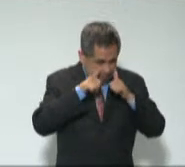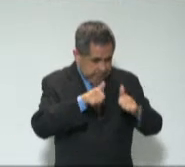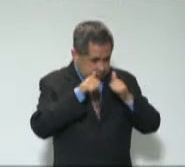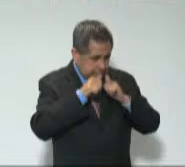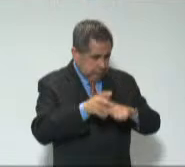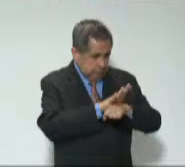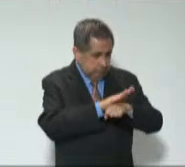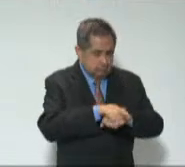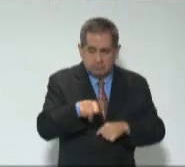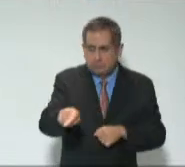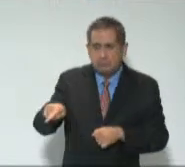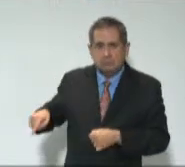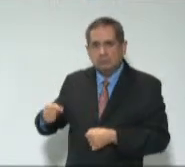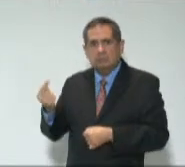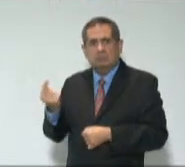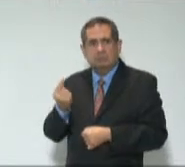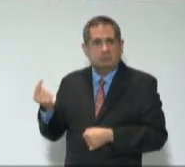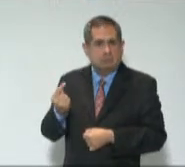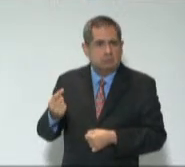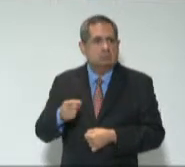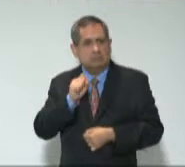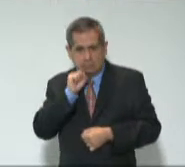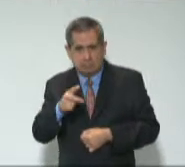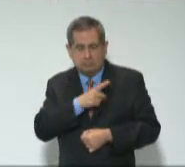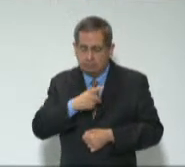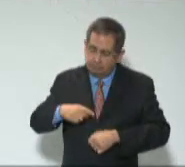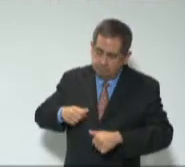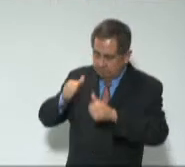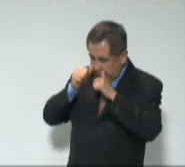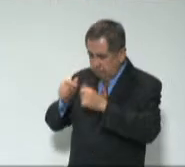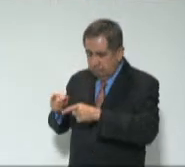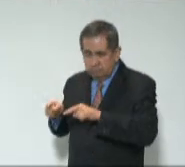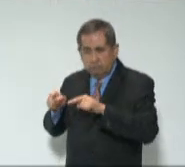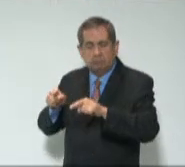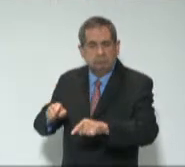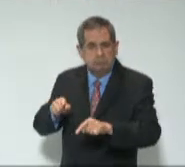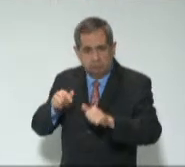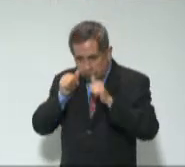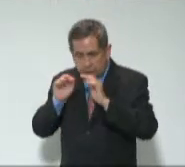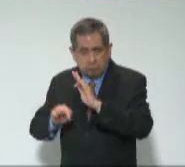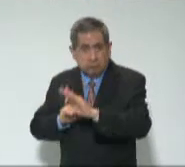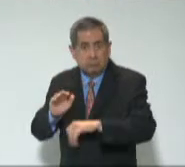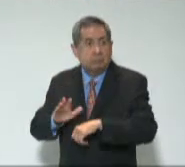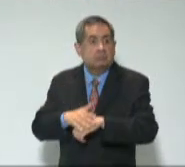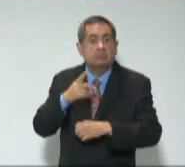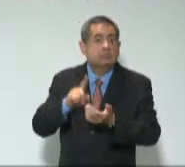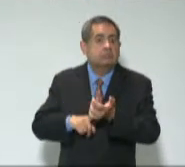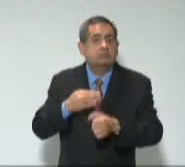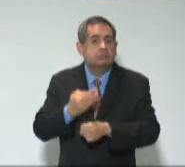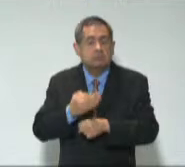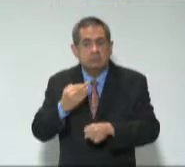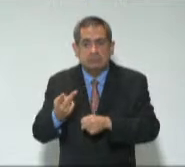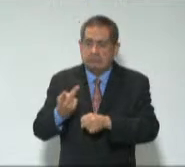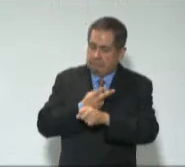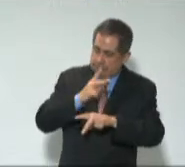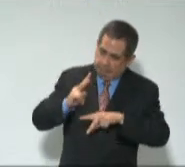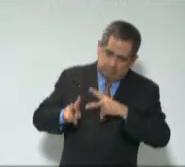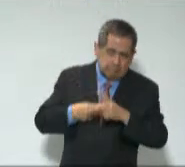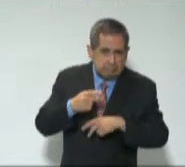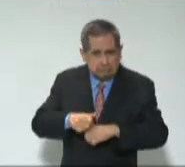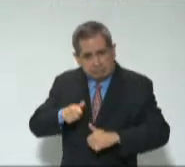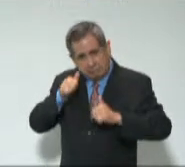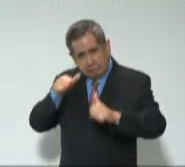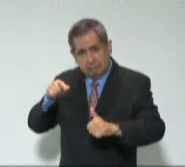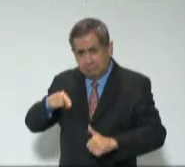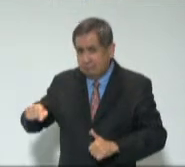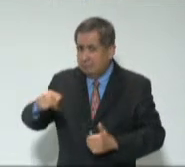requerido una una una atención puntual para poder en esta fase en la que nos encontramos retomar la atención